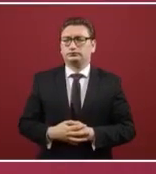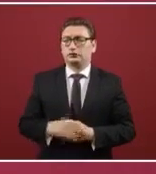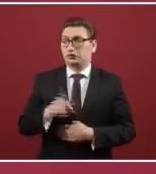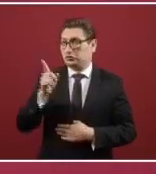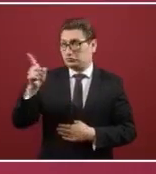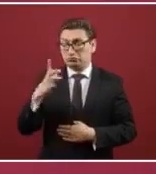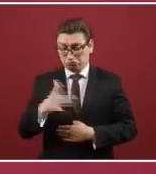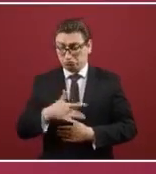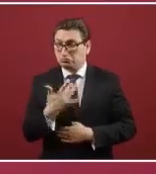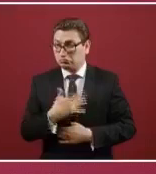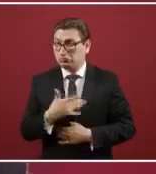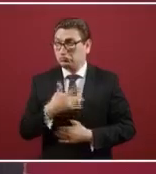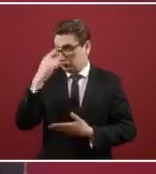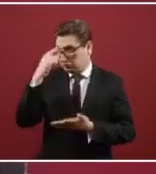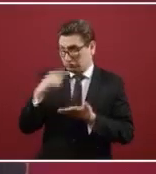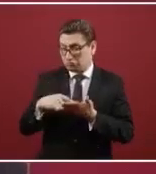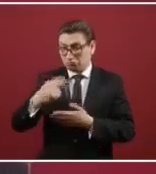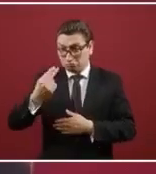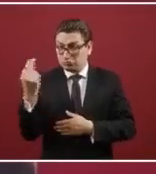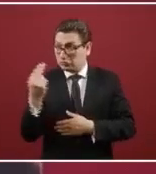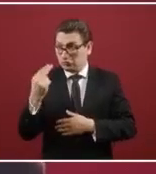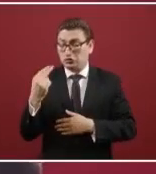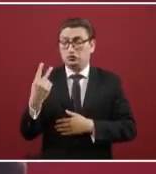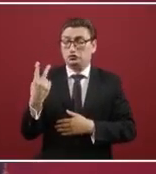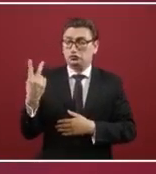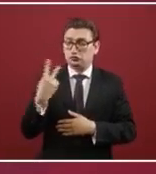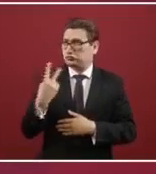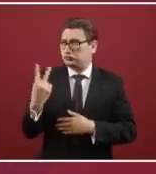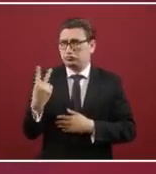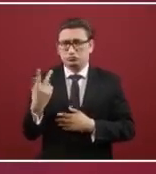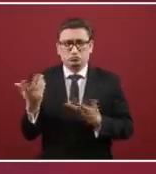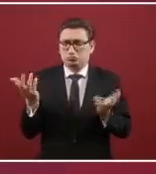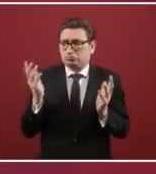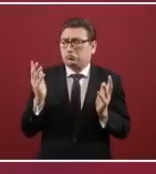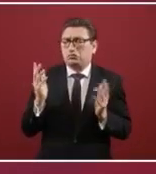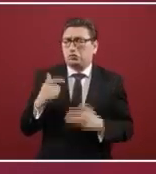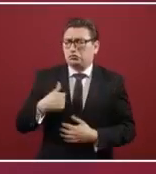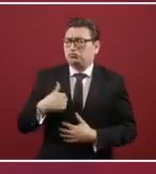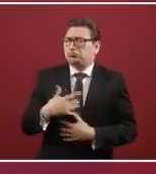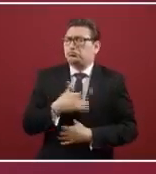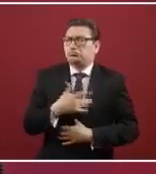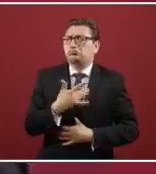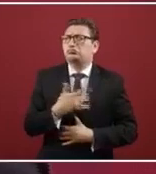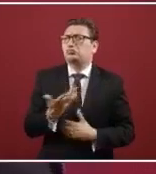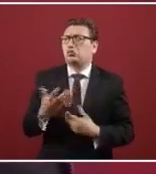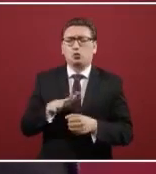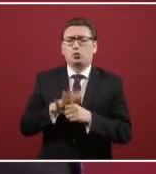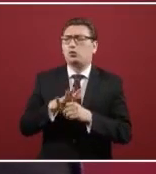hace falta, que nosotros no tenemos la intención